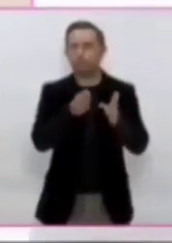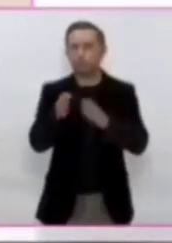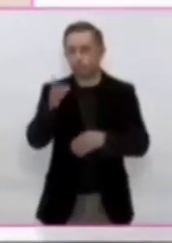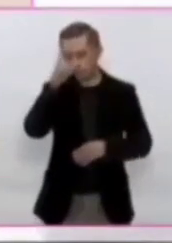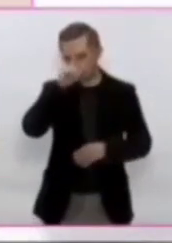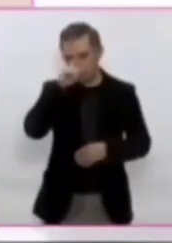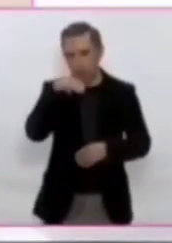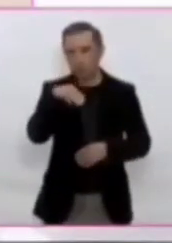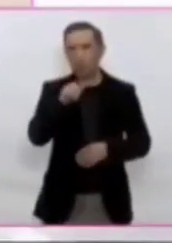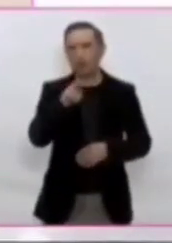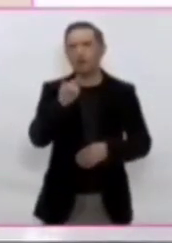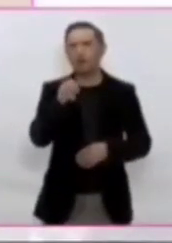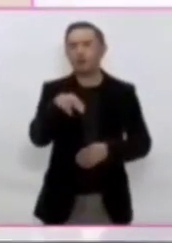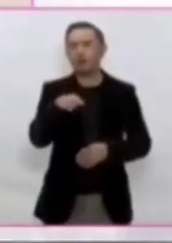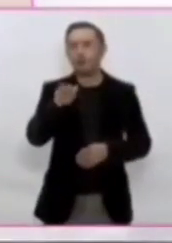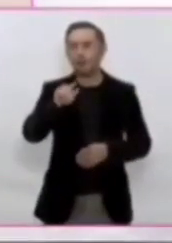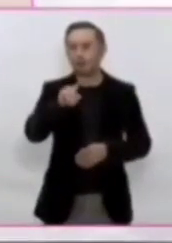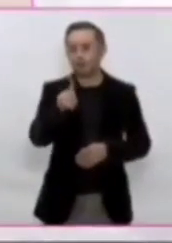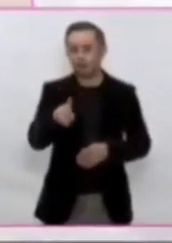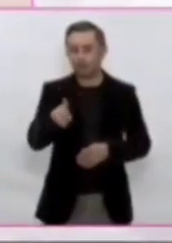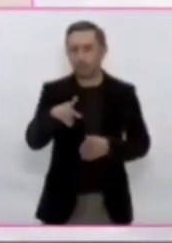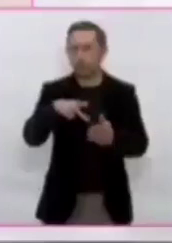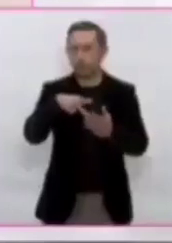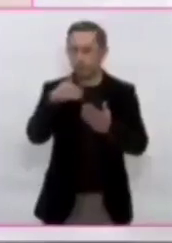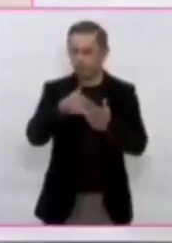Consejero Martín Faz. Con el proyecto.